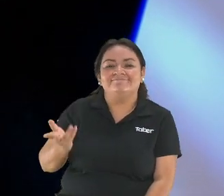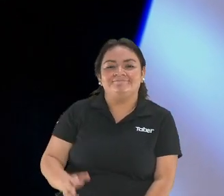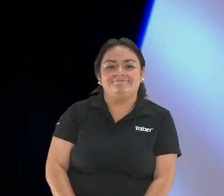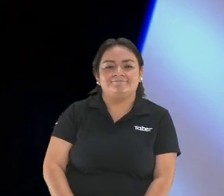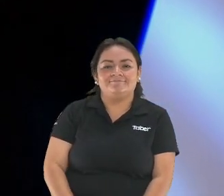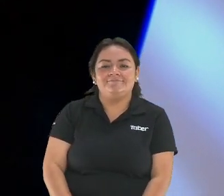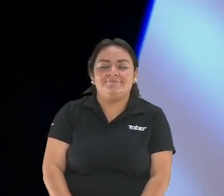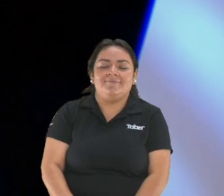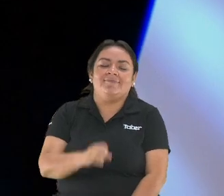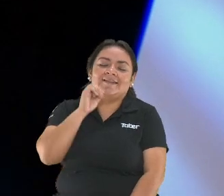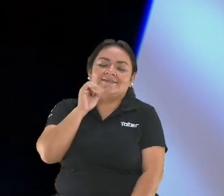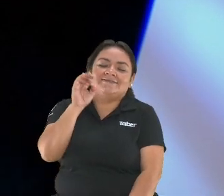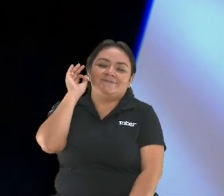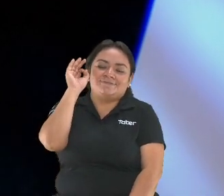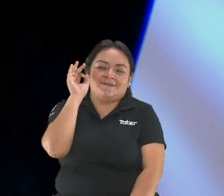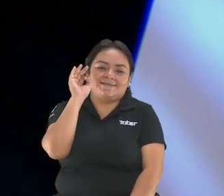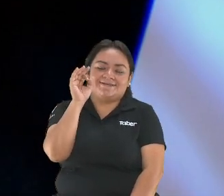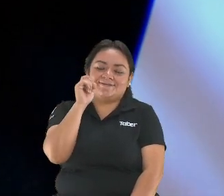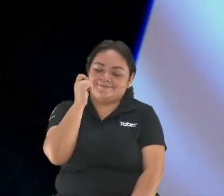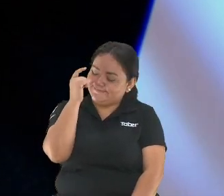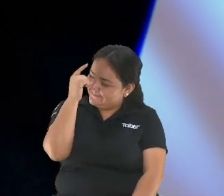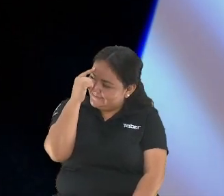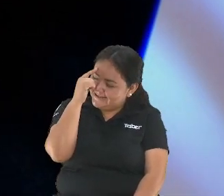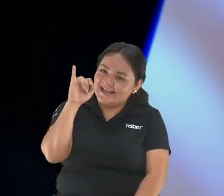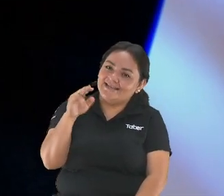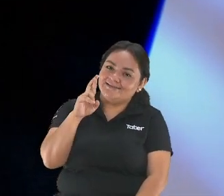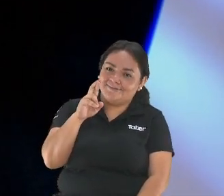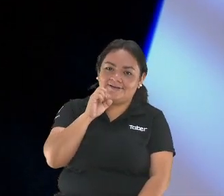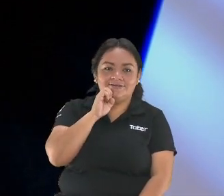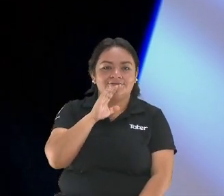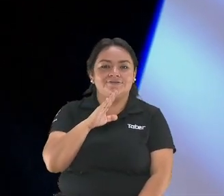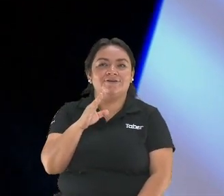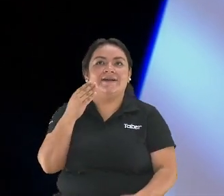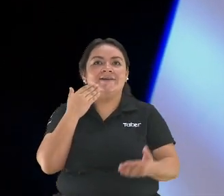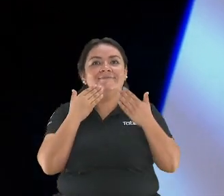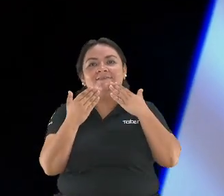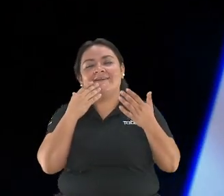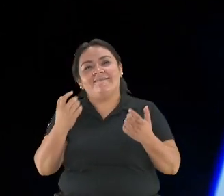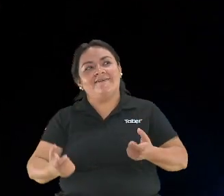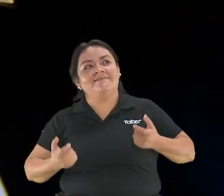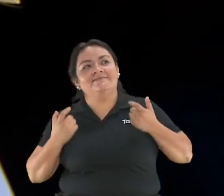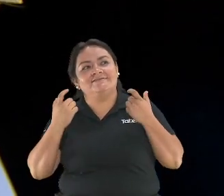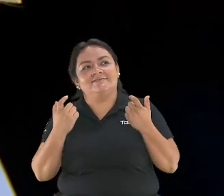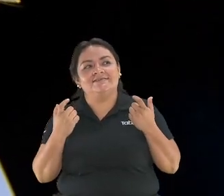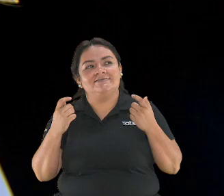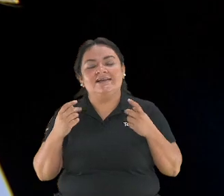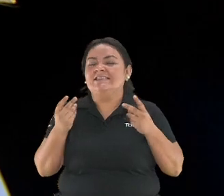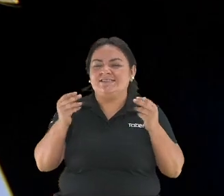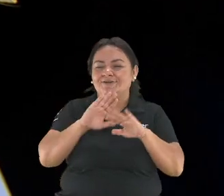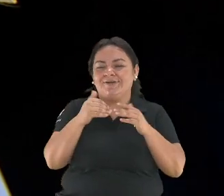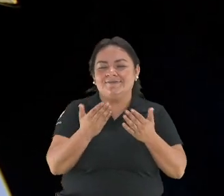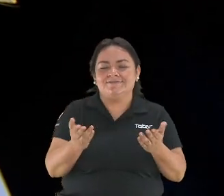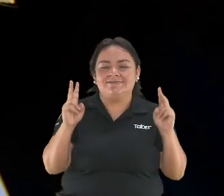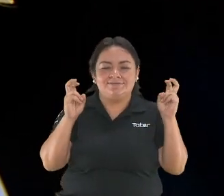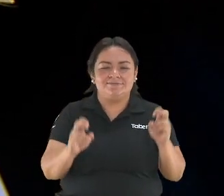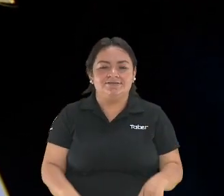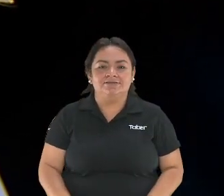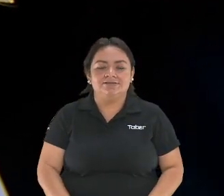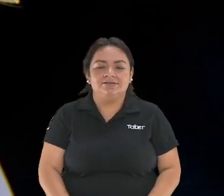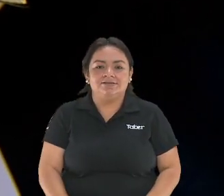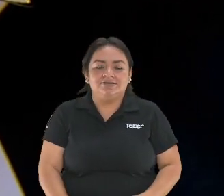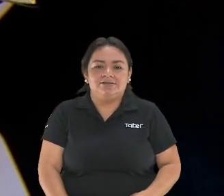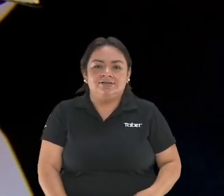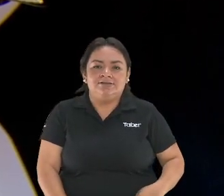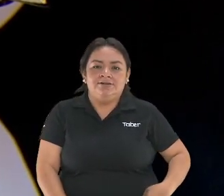lo que mencionaba nuestro pastor me hizo pensar hace un par de semanas que le hablaba de la riqueza y el dinero y todas las cosas